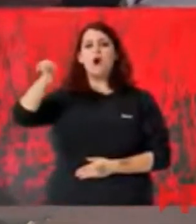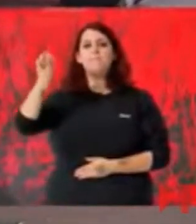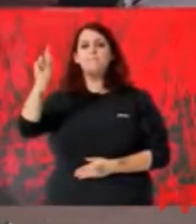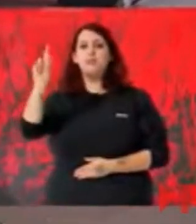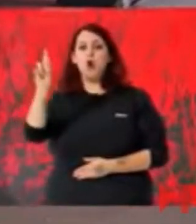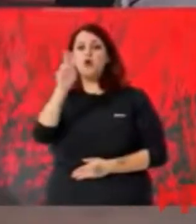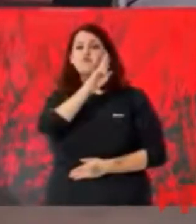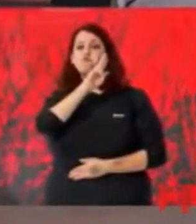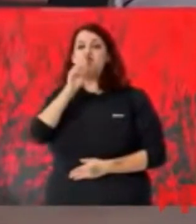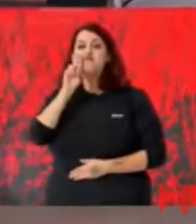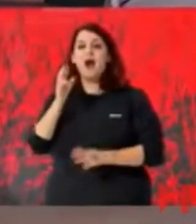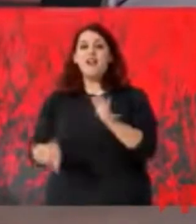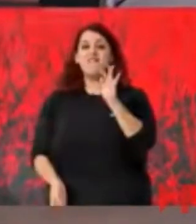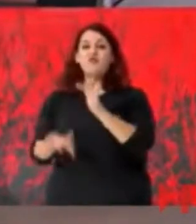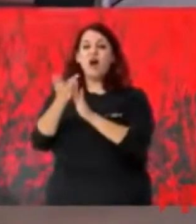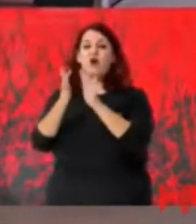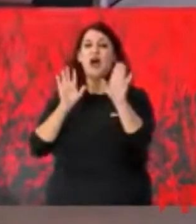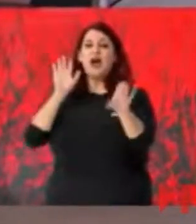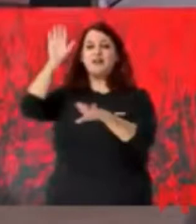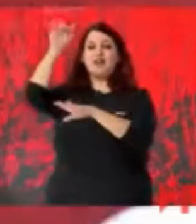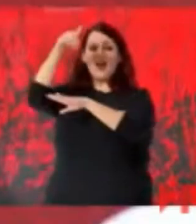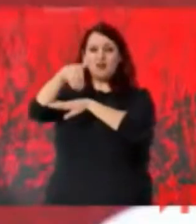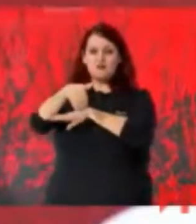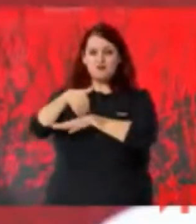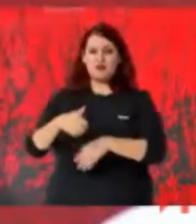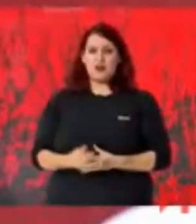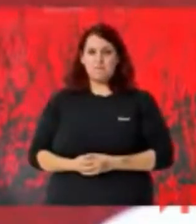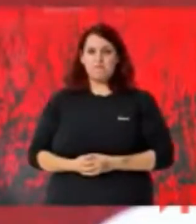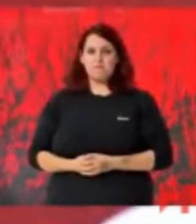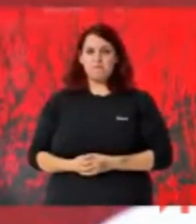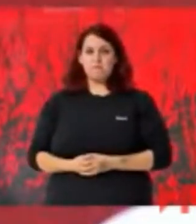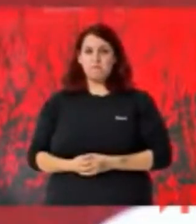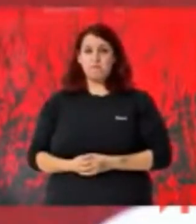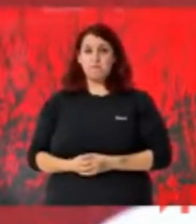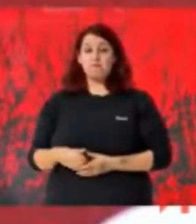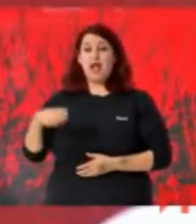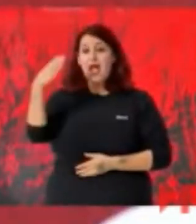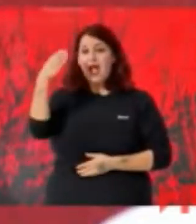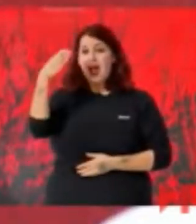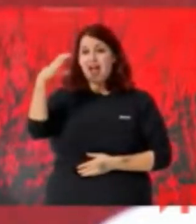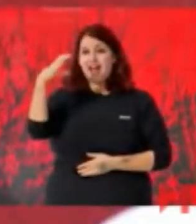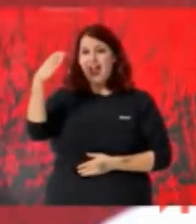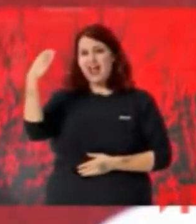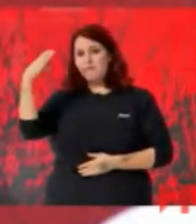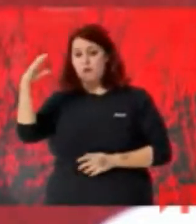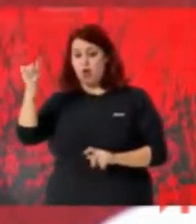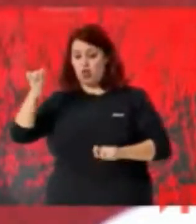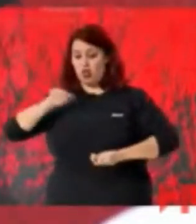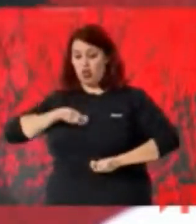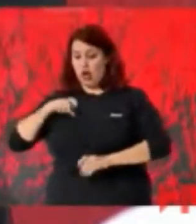a esa madre fundadora de la democracia española, Clara Campoamor, que no solo nos dejó el